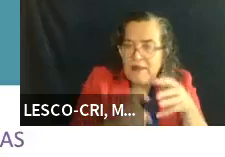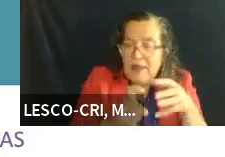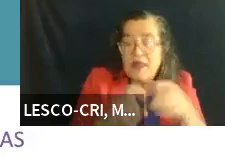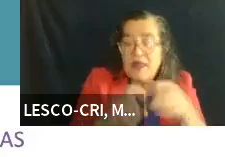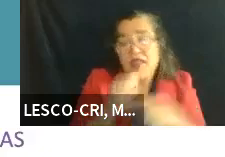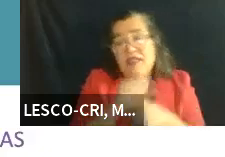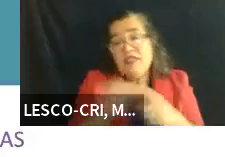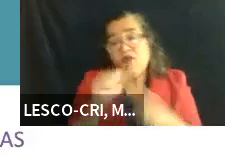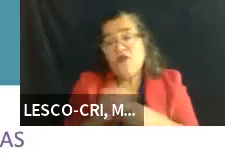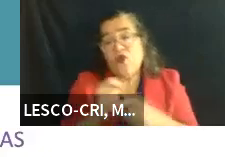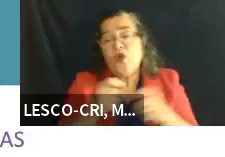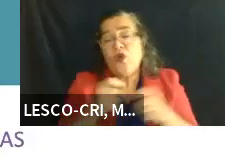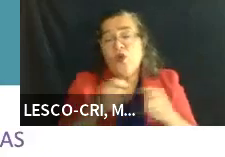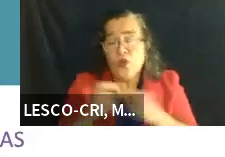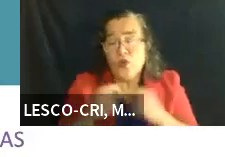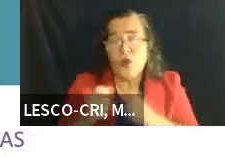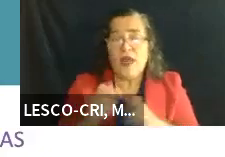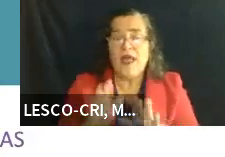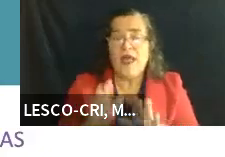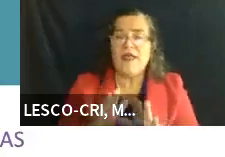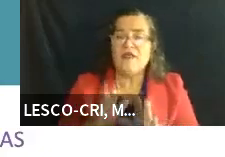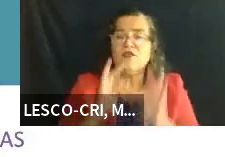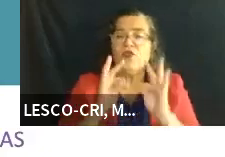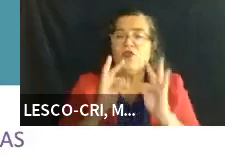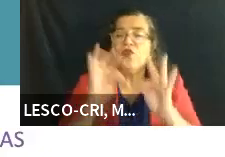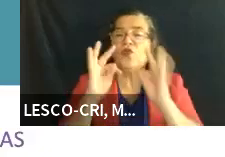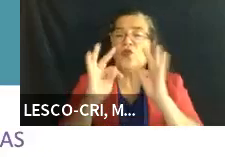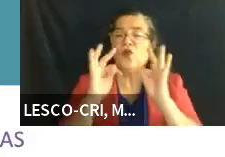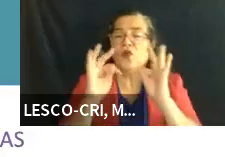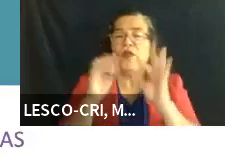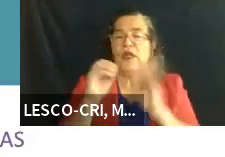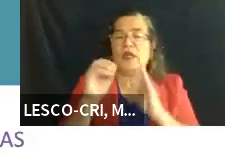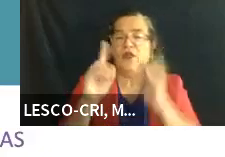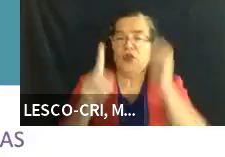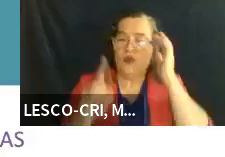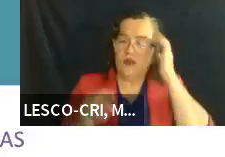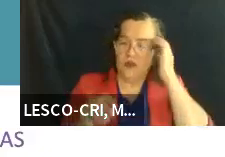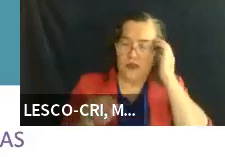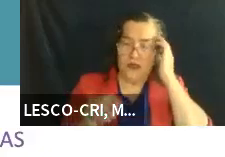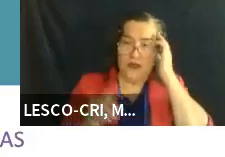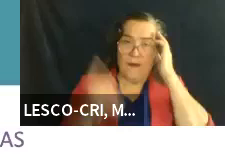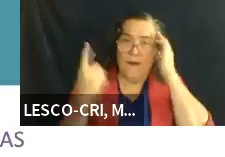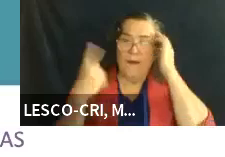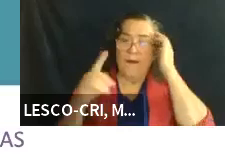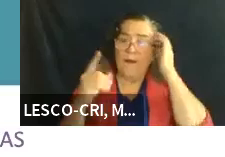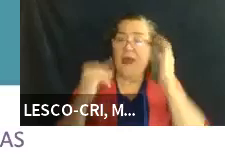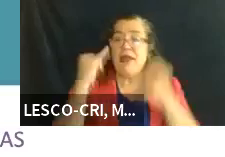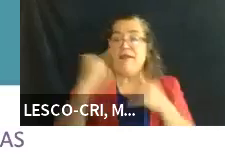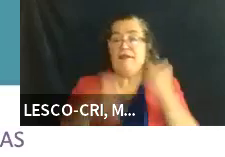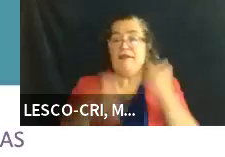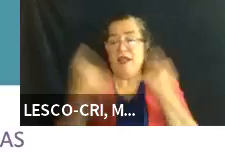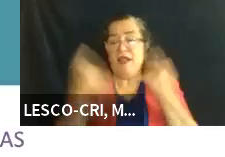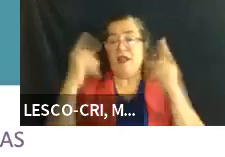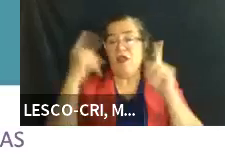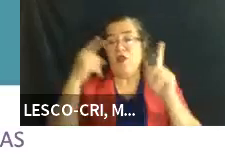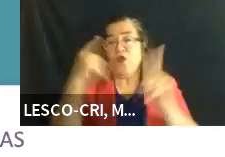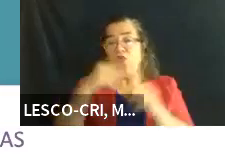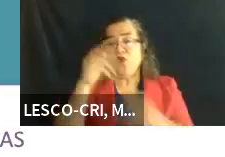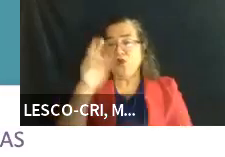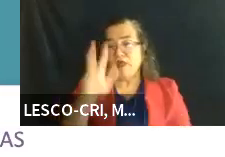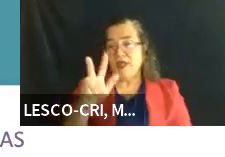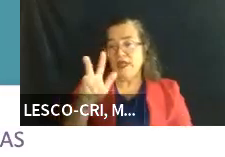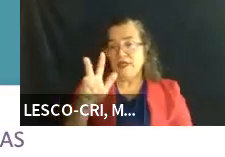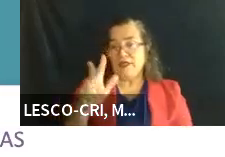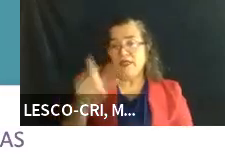posiblemente controladas bajo tutoría docente, para finalmente en un nivel de logro 3, el sujeto ya esté